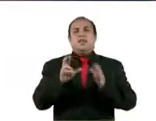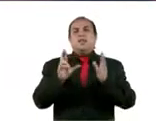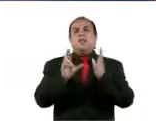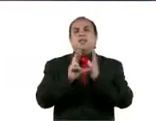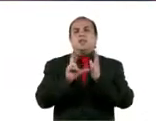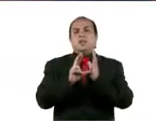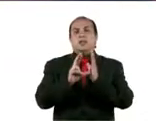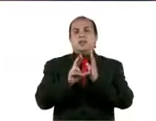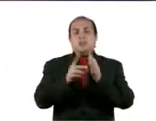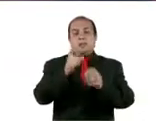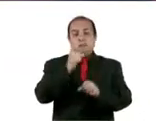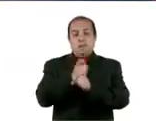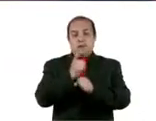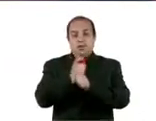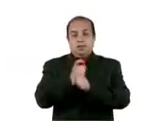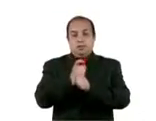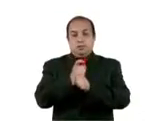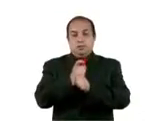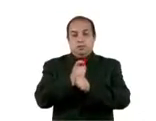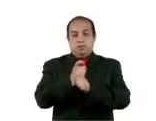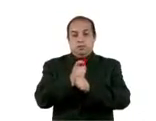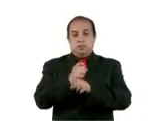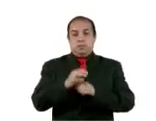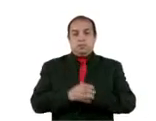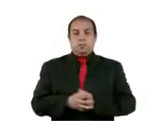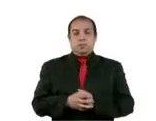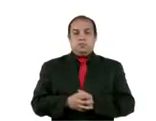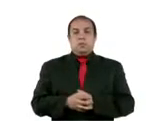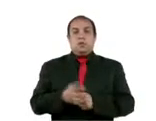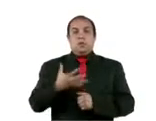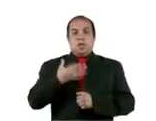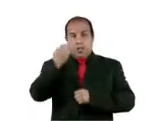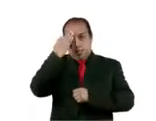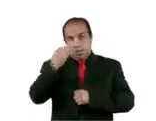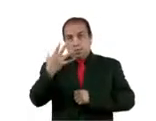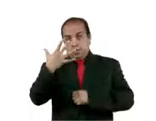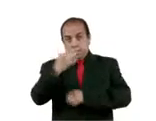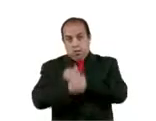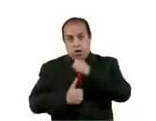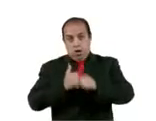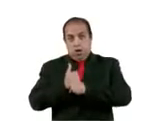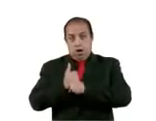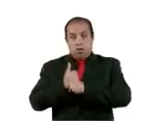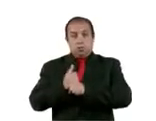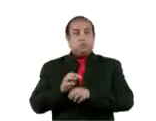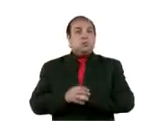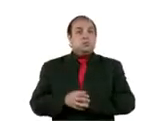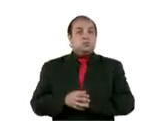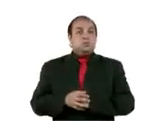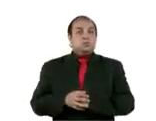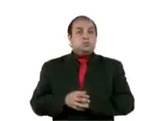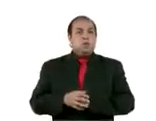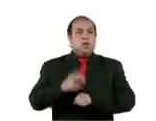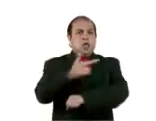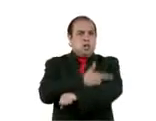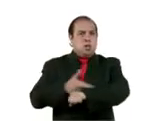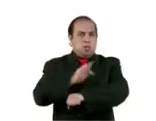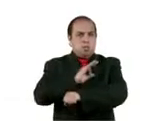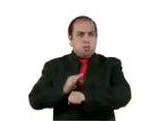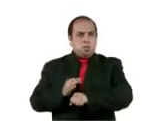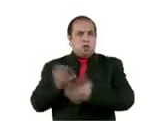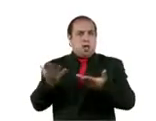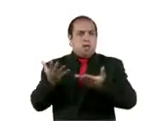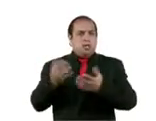crea, primero, tiene una vigencia de 5 años. El trámite se puede realizar de manera presencial